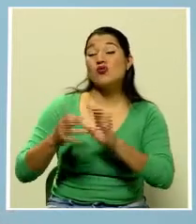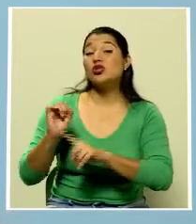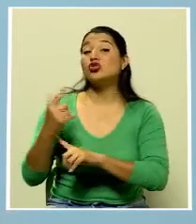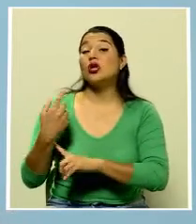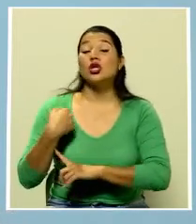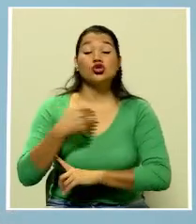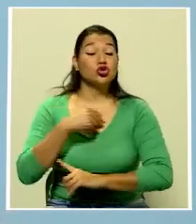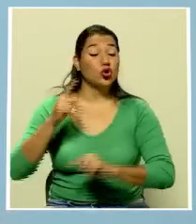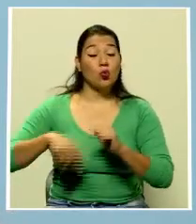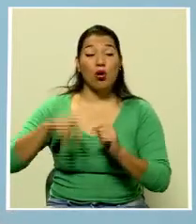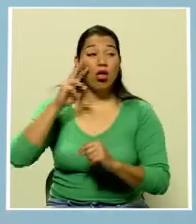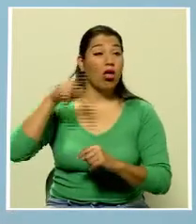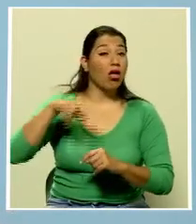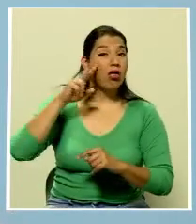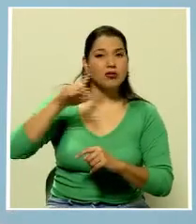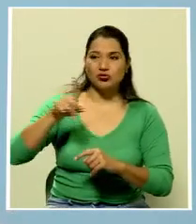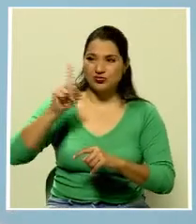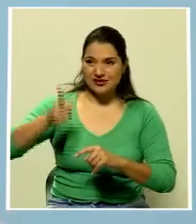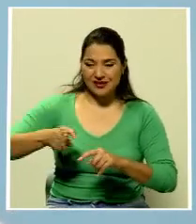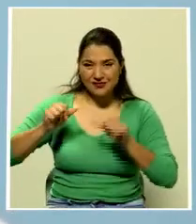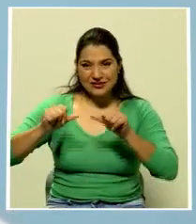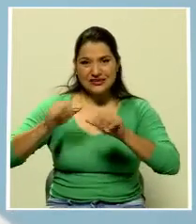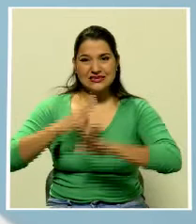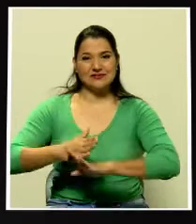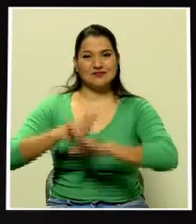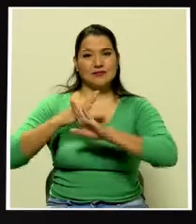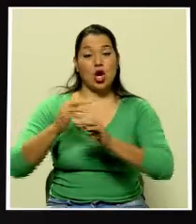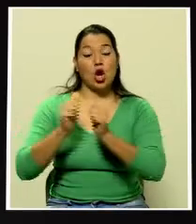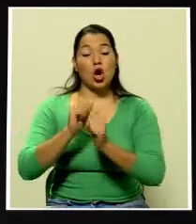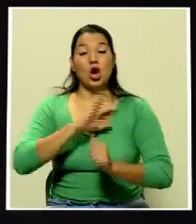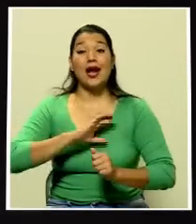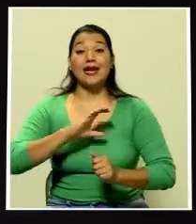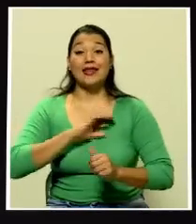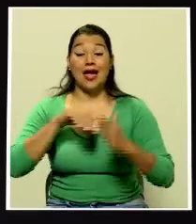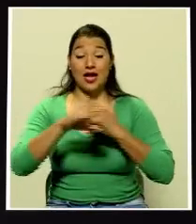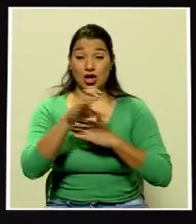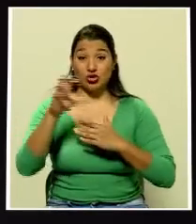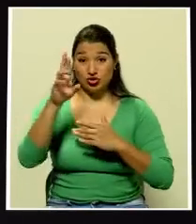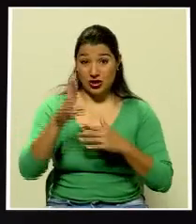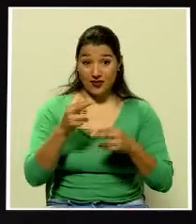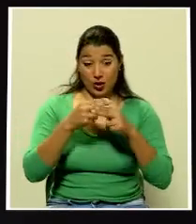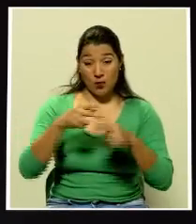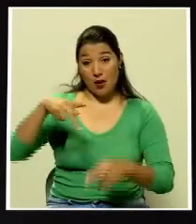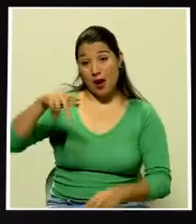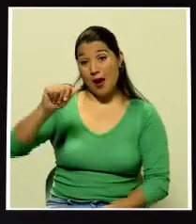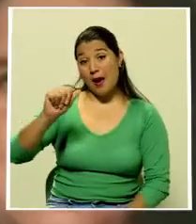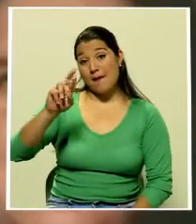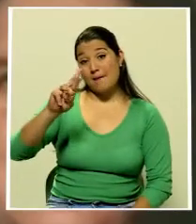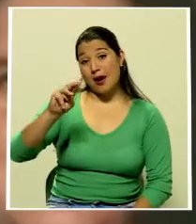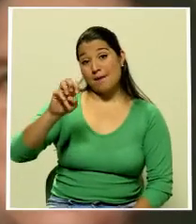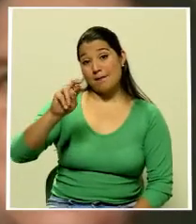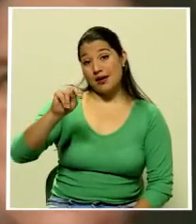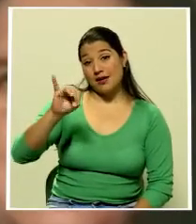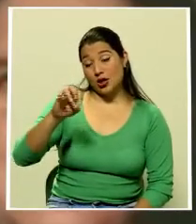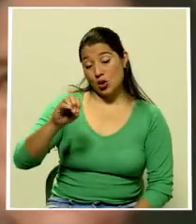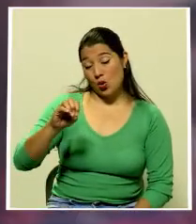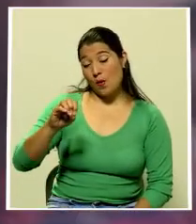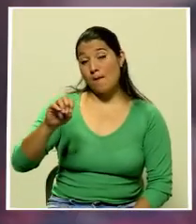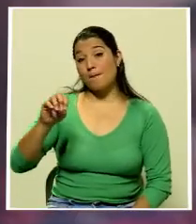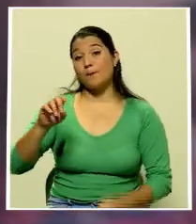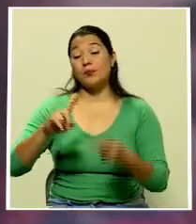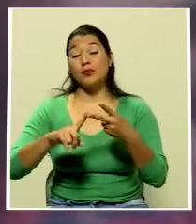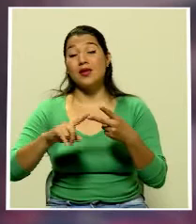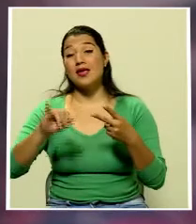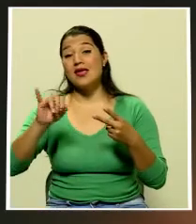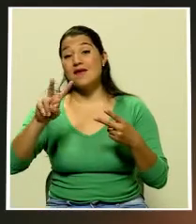en mantener los altos estándares de calidad. En Costa Rica, los nombres de Parmenio Medina e Ivania Mora nunca serán